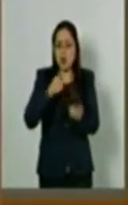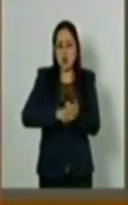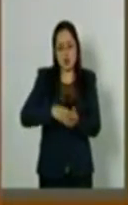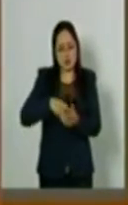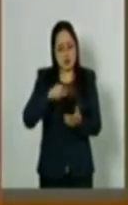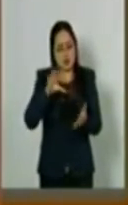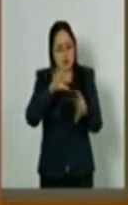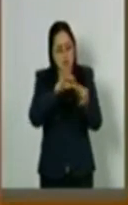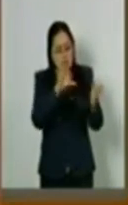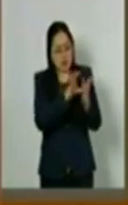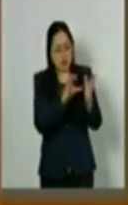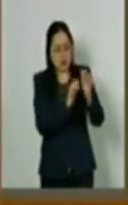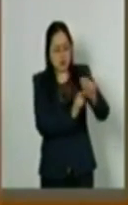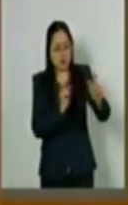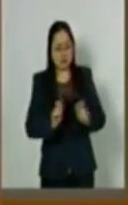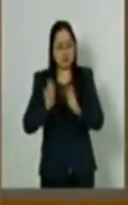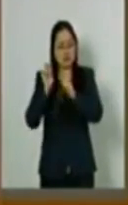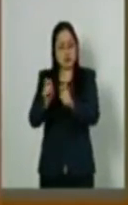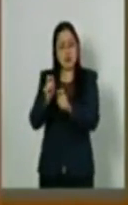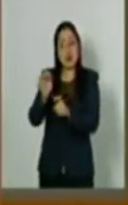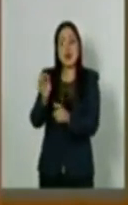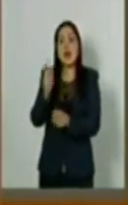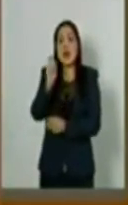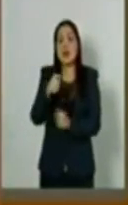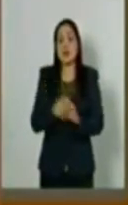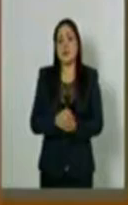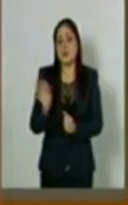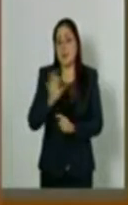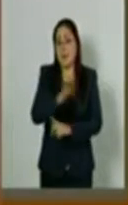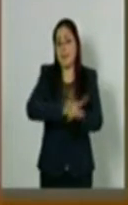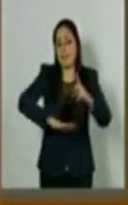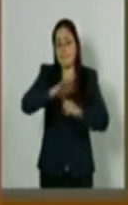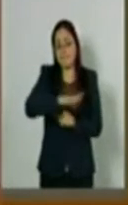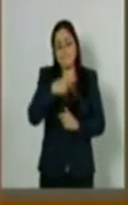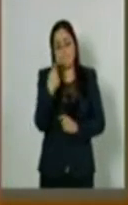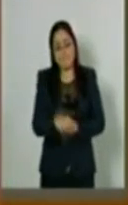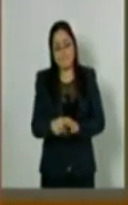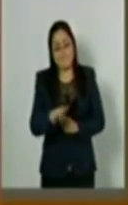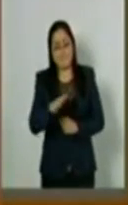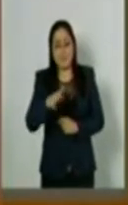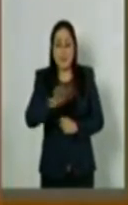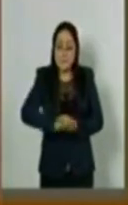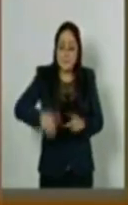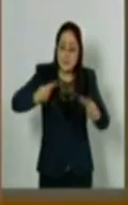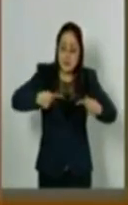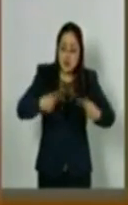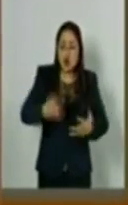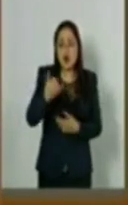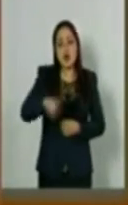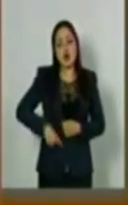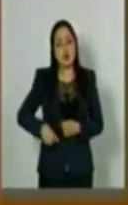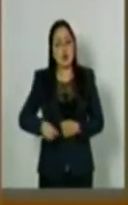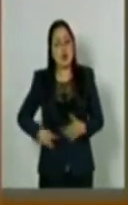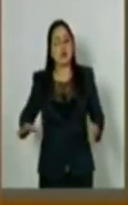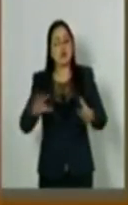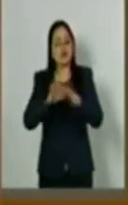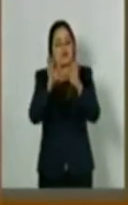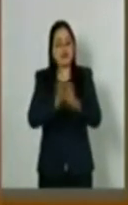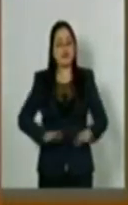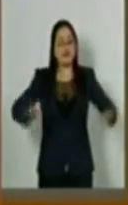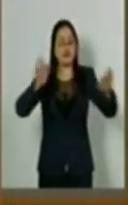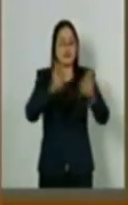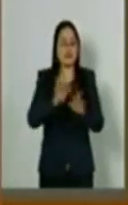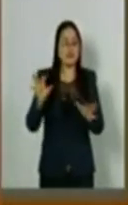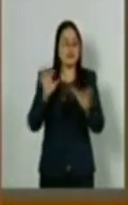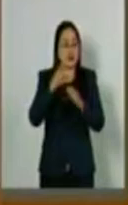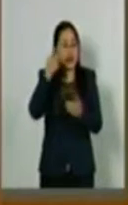nuestra Constitución Política, entendiendo que el territorio, la población y el gobierno son elementos que forman